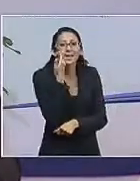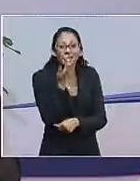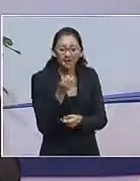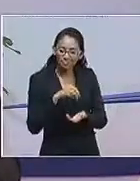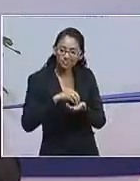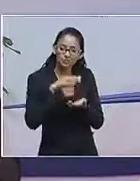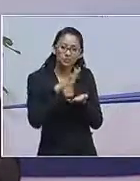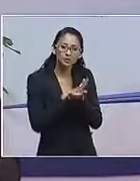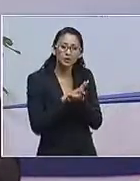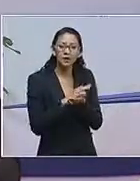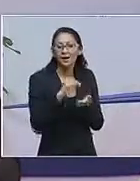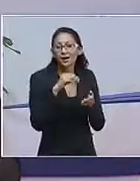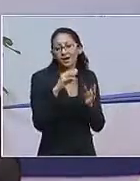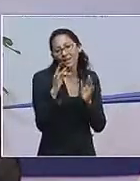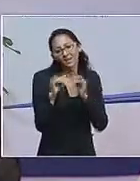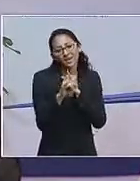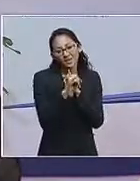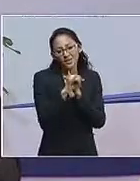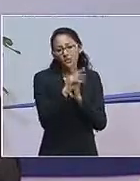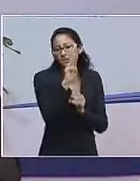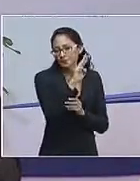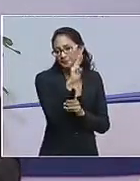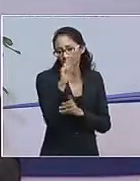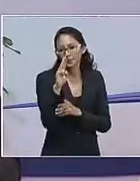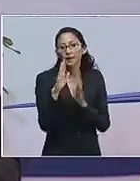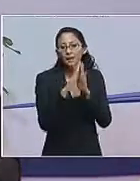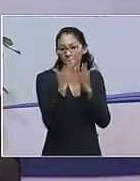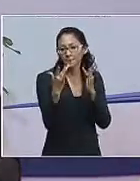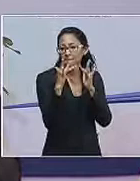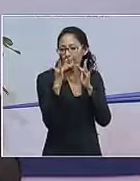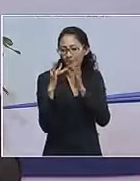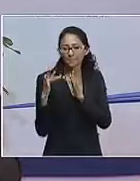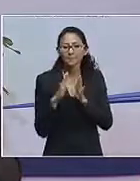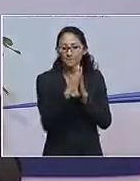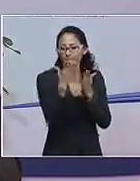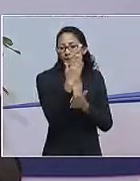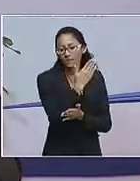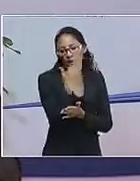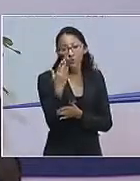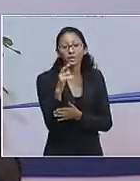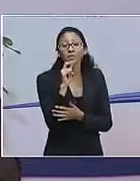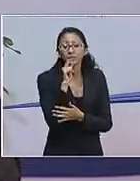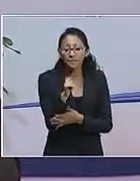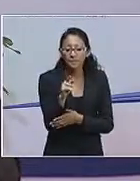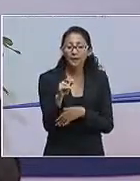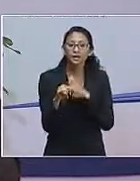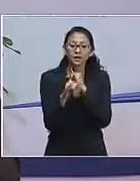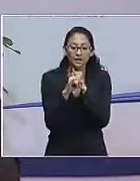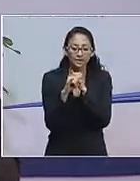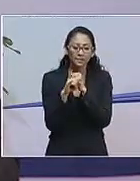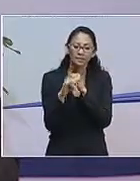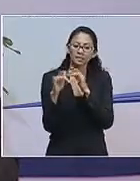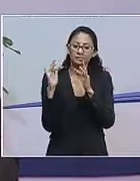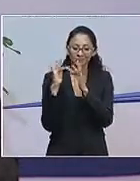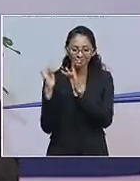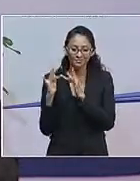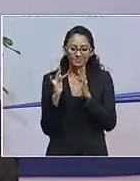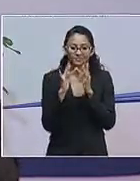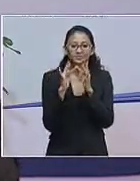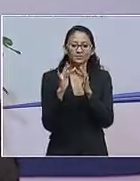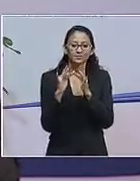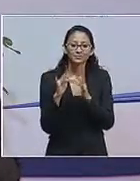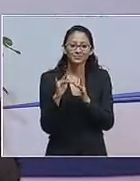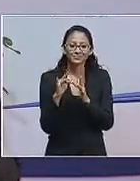del tribunal electoral del poder judicial de la federación y vocal de la comisión de organización seguimiento y evaluación de la red de bibliotecas